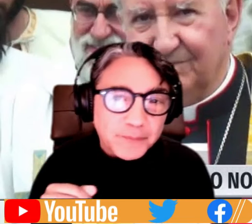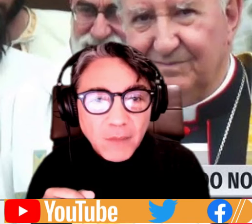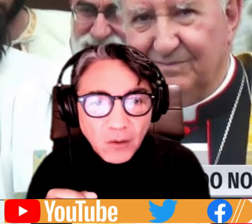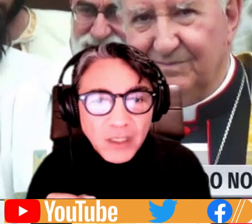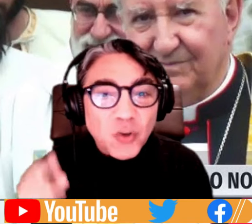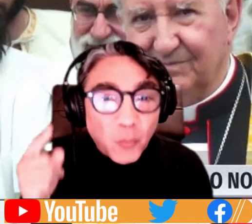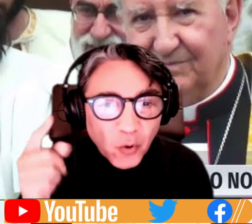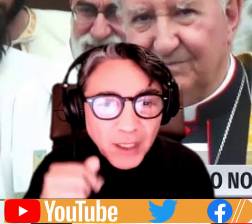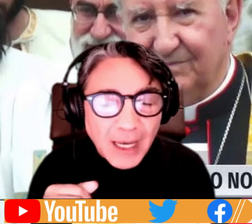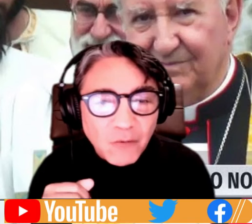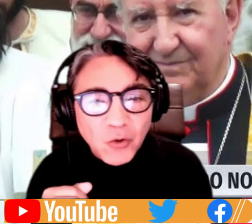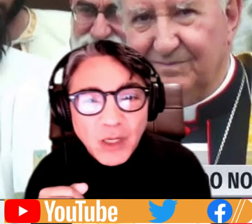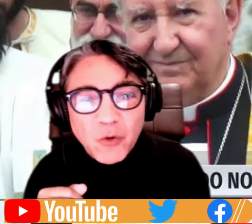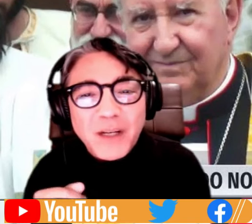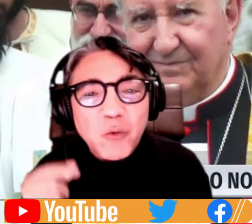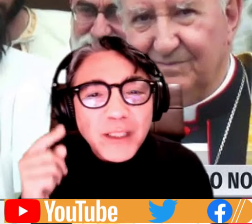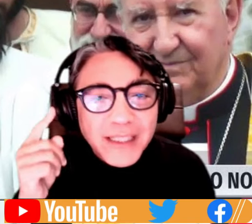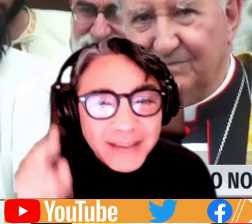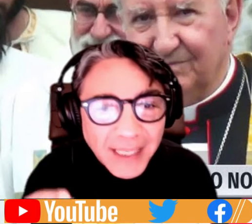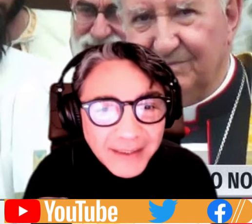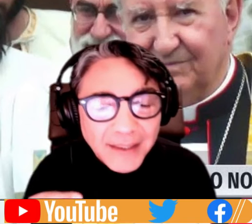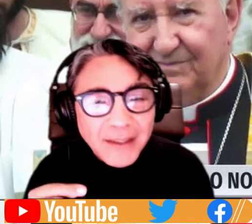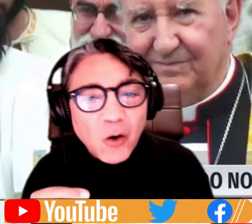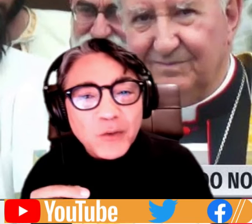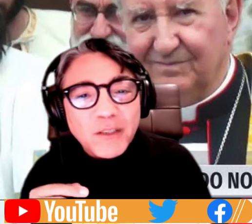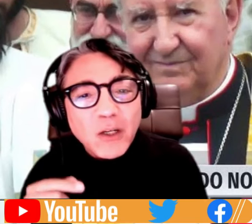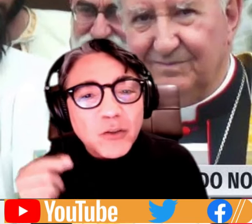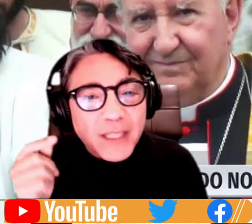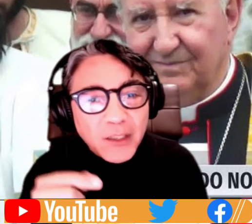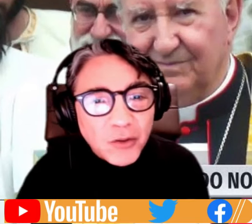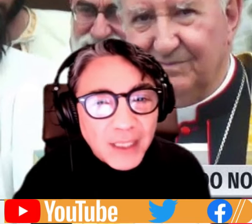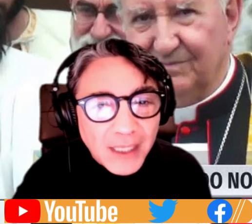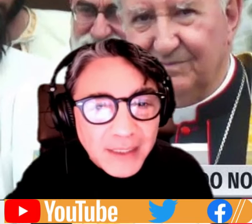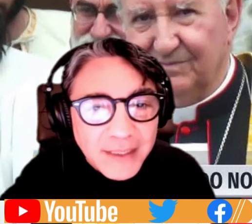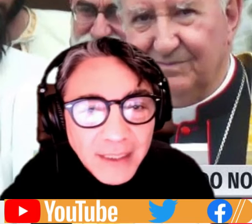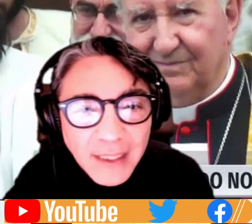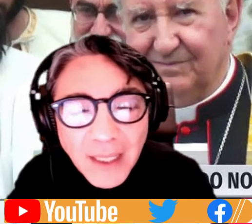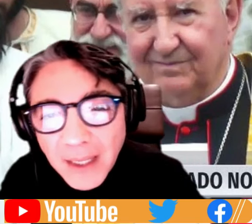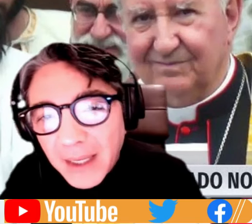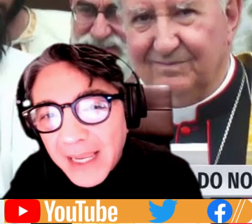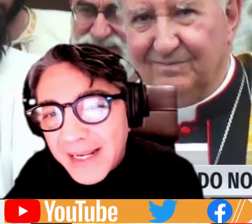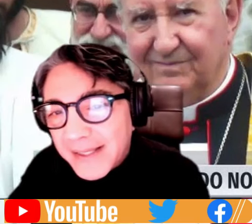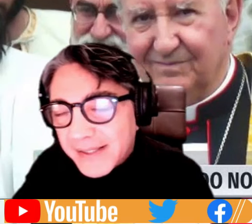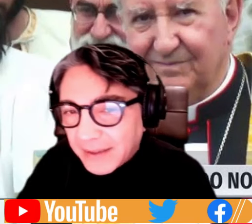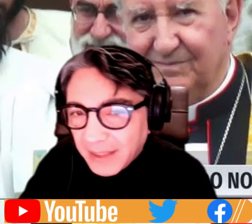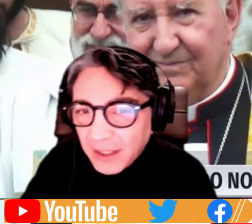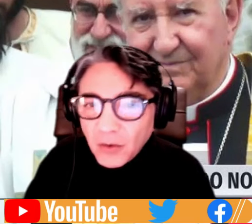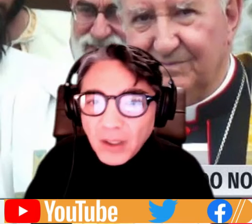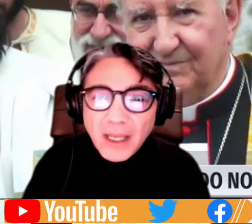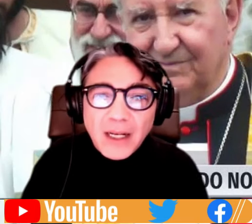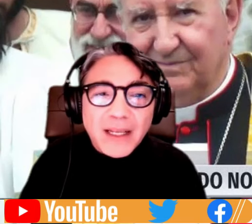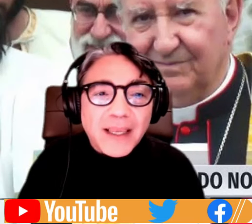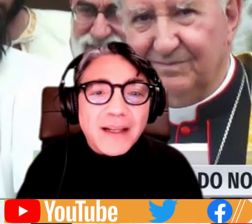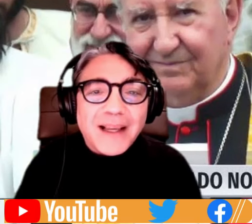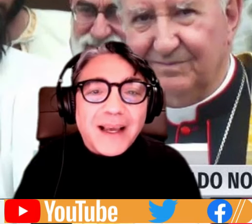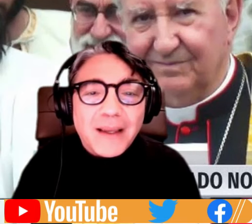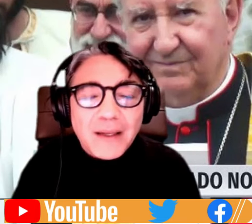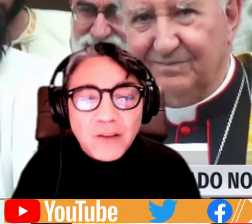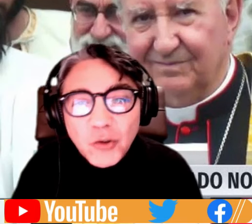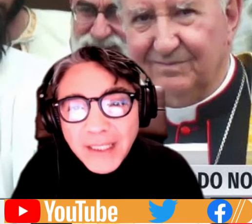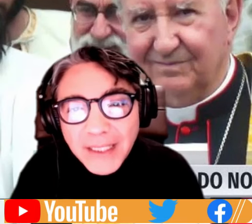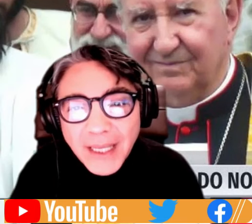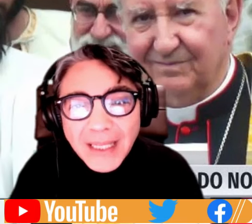la mujer no se opone al voto de la mujer es muy interesante o se van los textos de la iglesia eh En ese sentido en el que